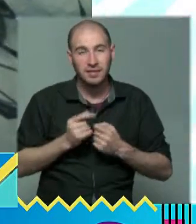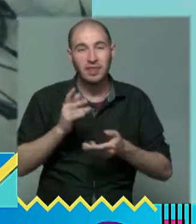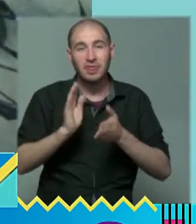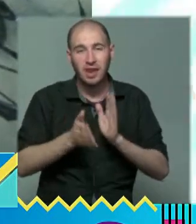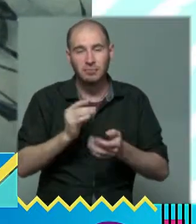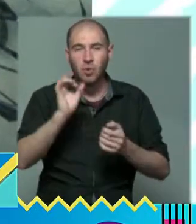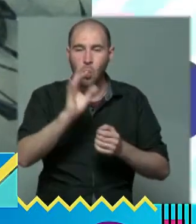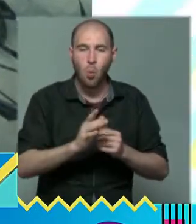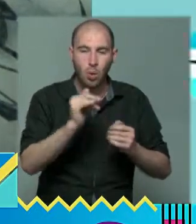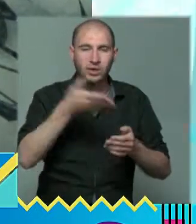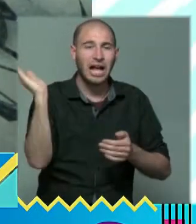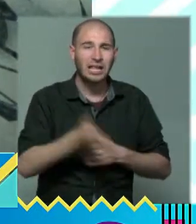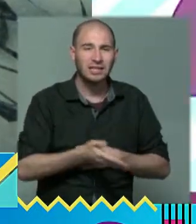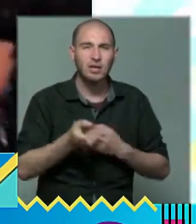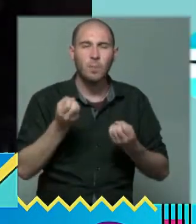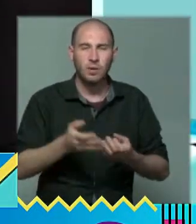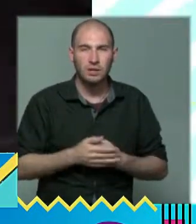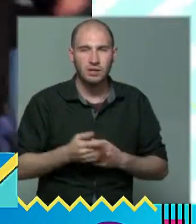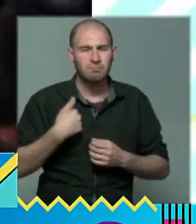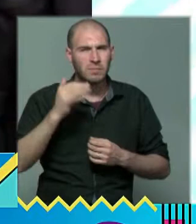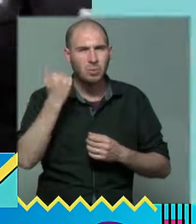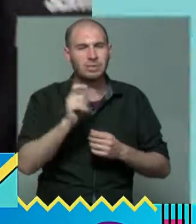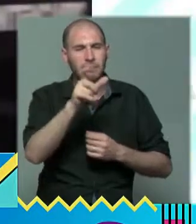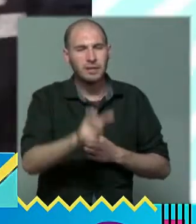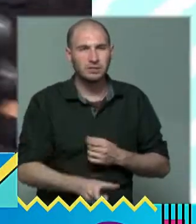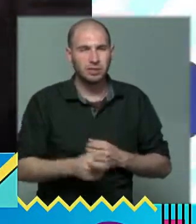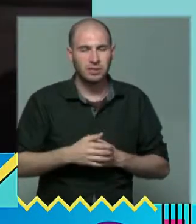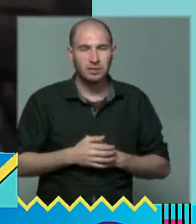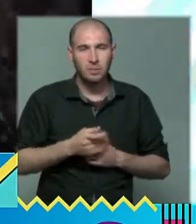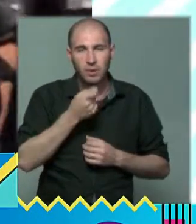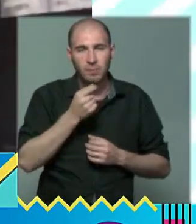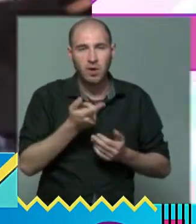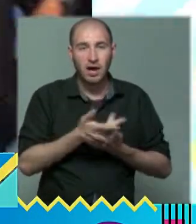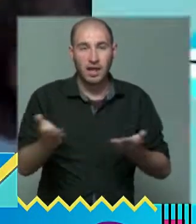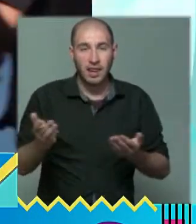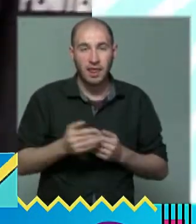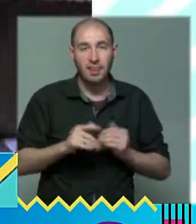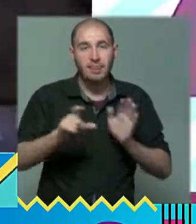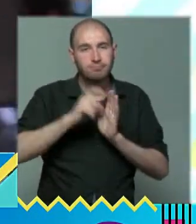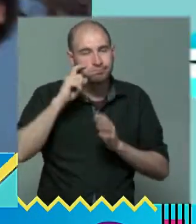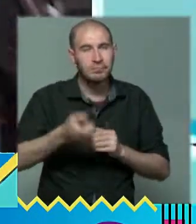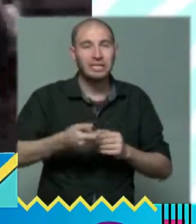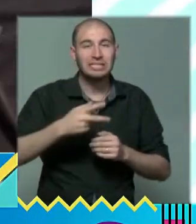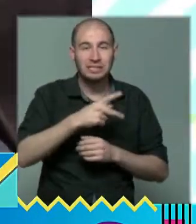tratamiento, no solamente el castigo, porque yo veo que la persona que generalmente comete delitos